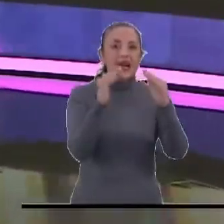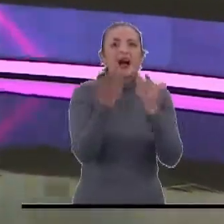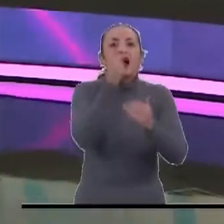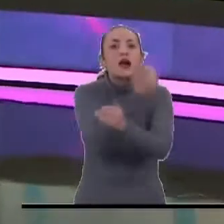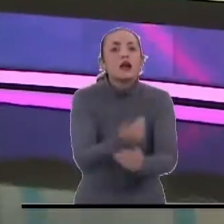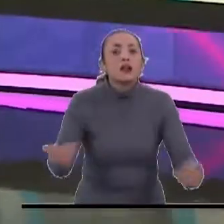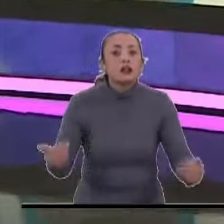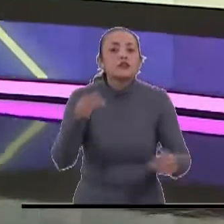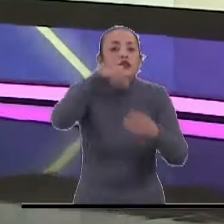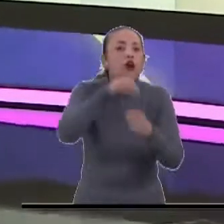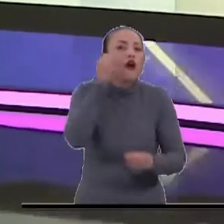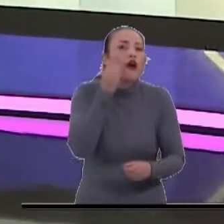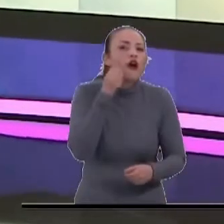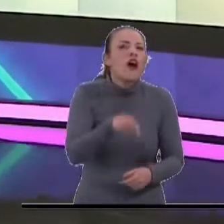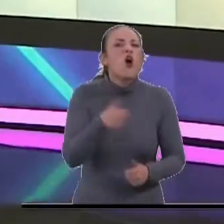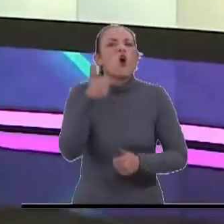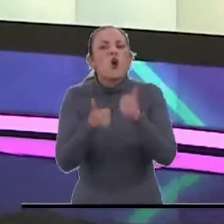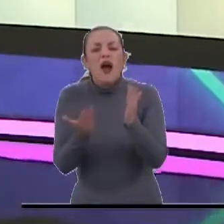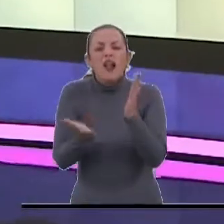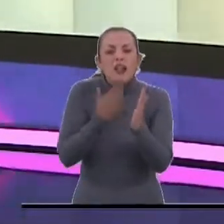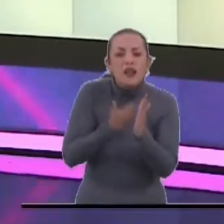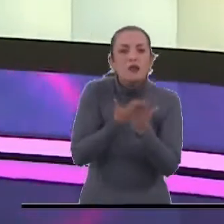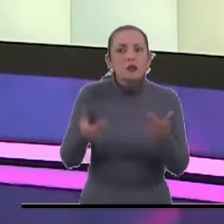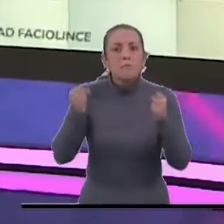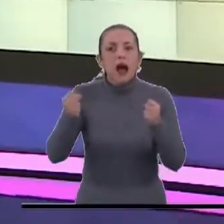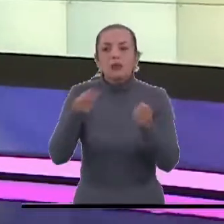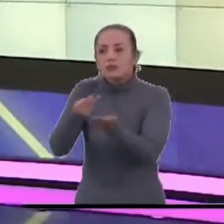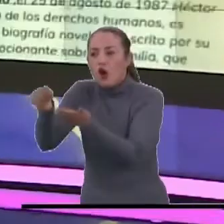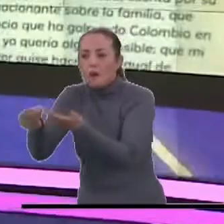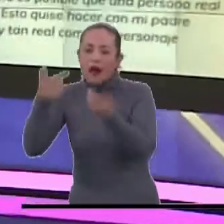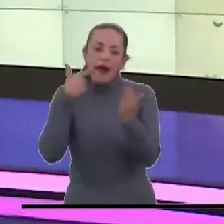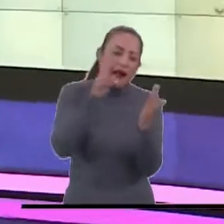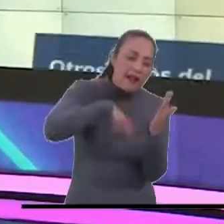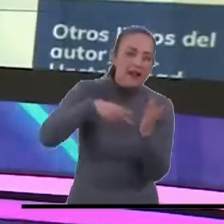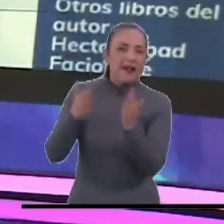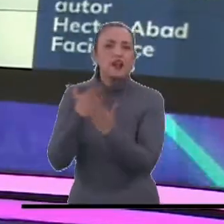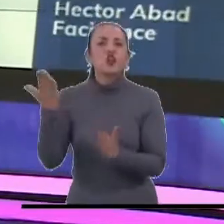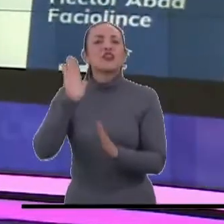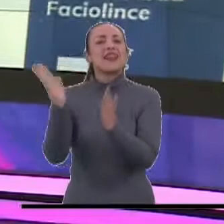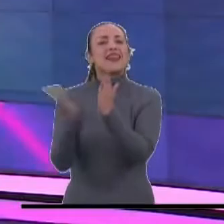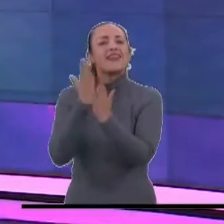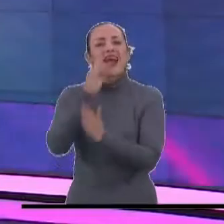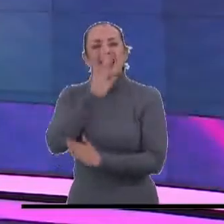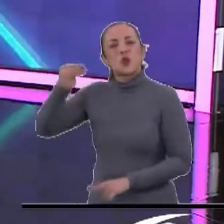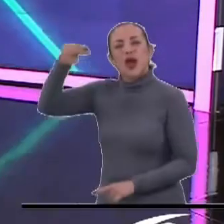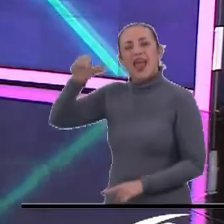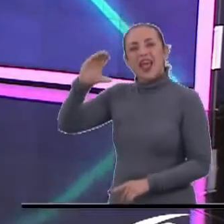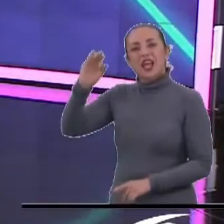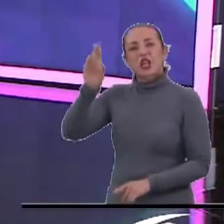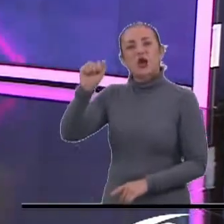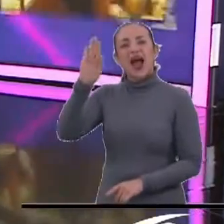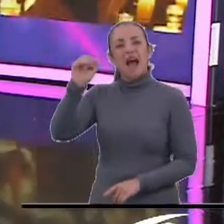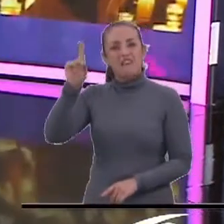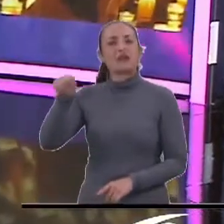hogares. Aquí les contamos cuáles son los títulos más vendidos por el Grupo Planeta, la Librería Nacional y Portales del Mundo. Con